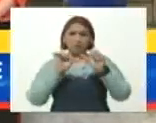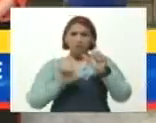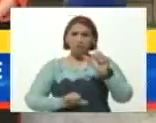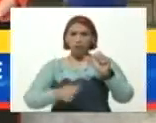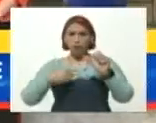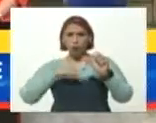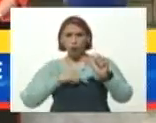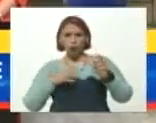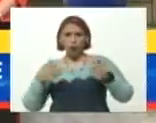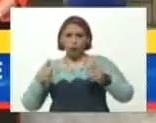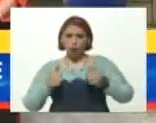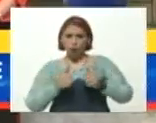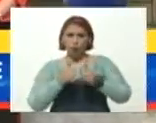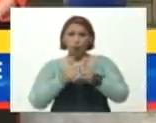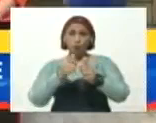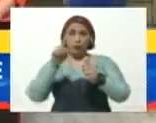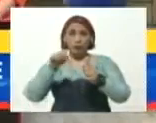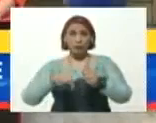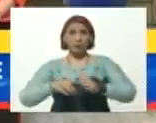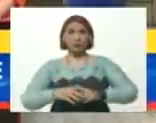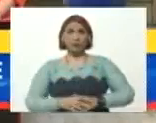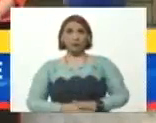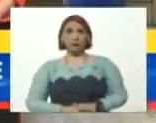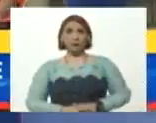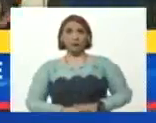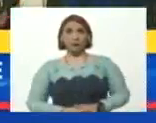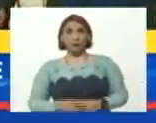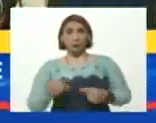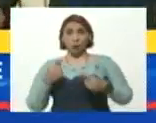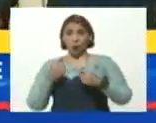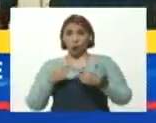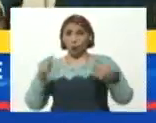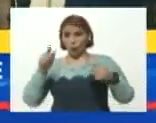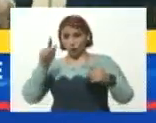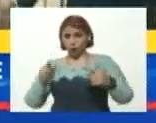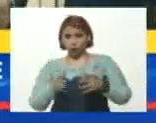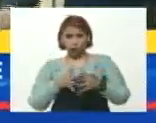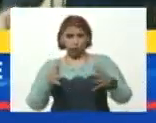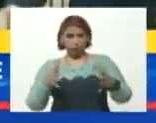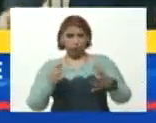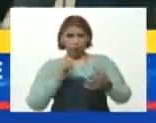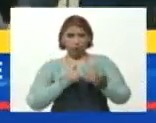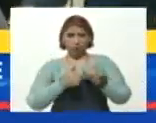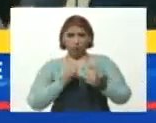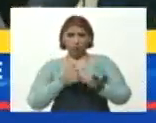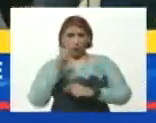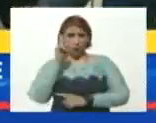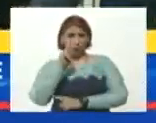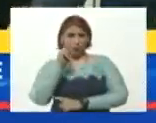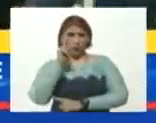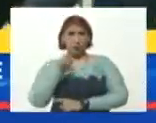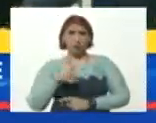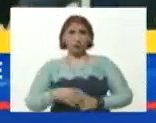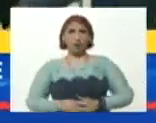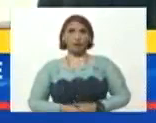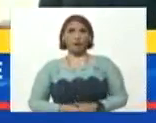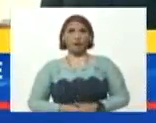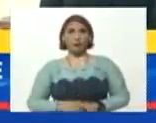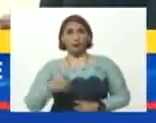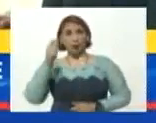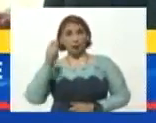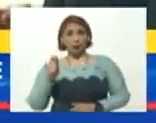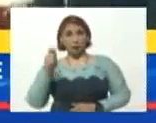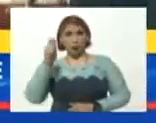Hemos estado acompañados también de otro gran futbolista, otro gran deportista, el profesor y diputado